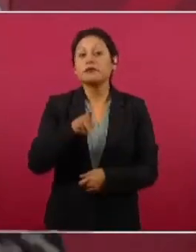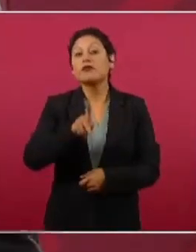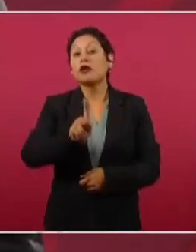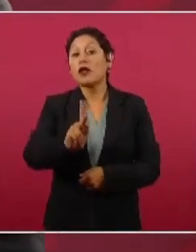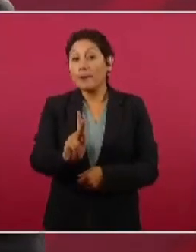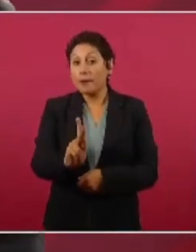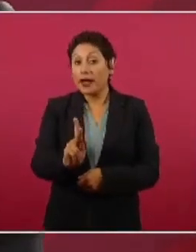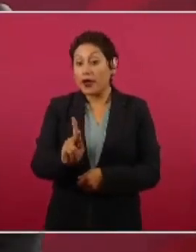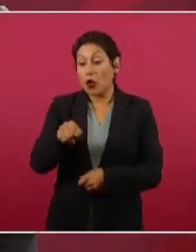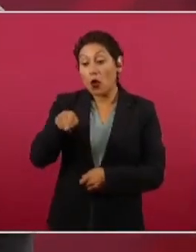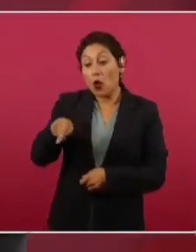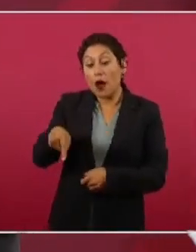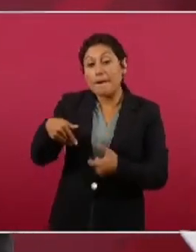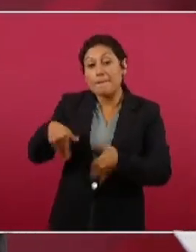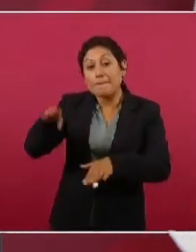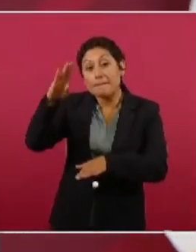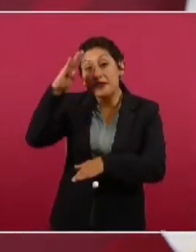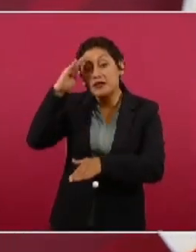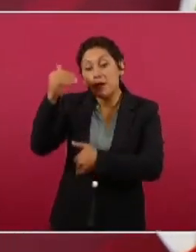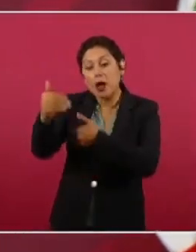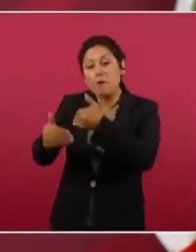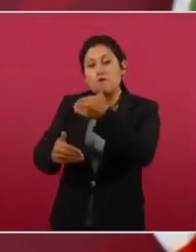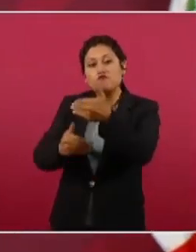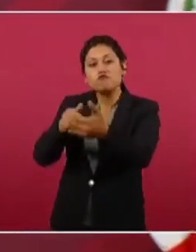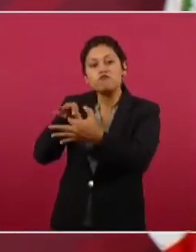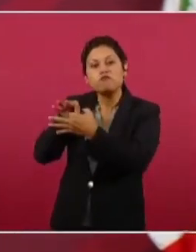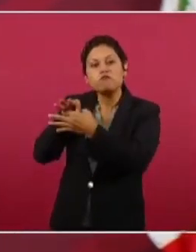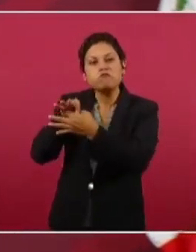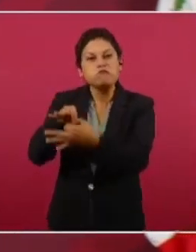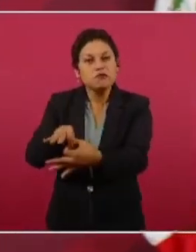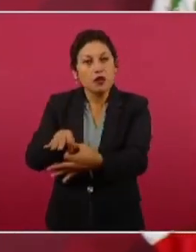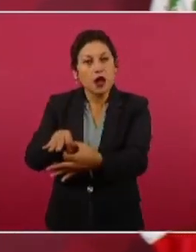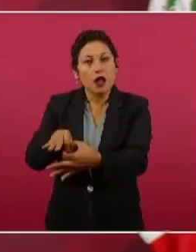hacia adelante. Y sí continuó,